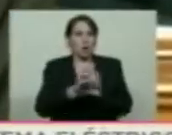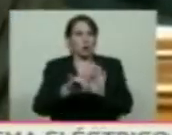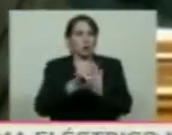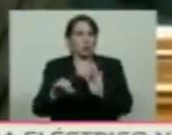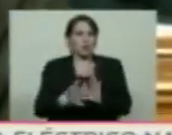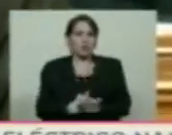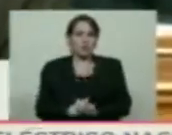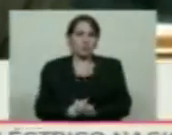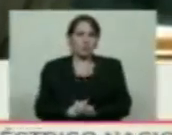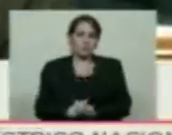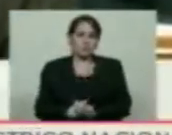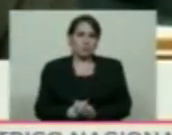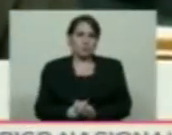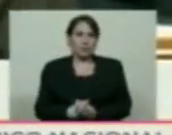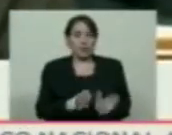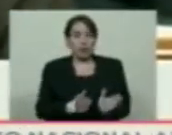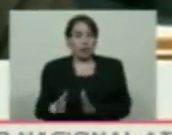Patria